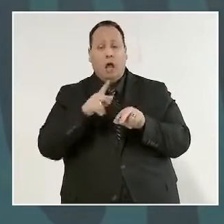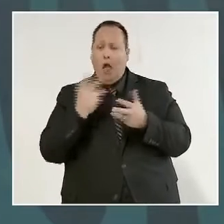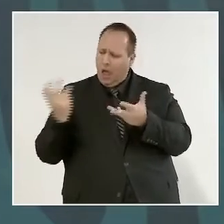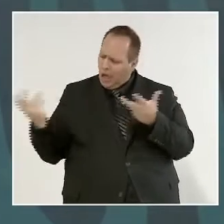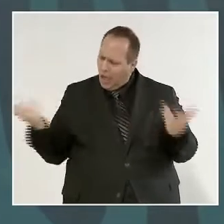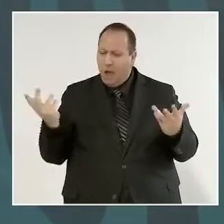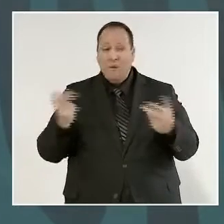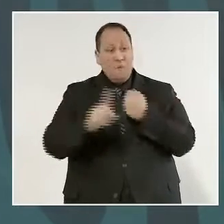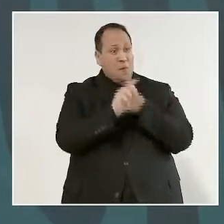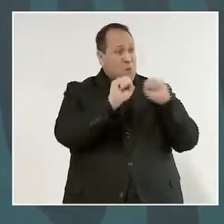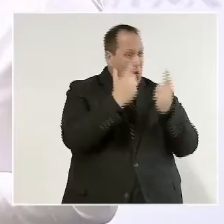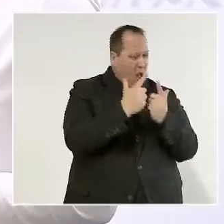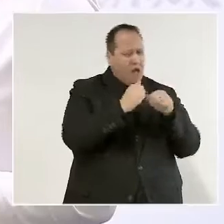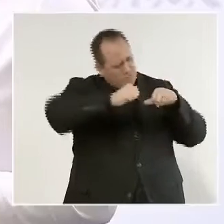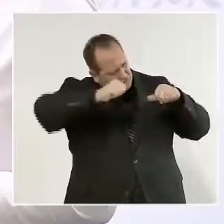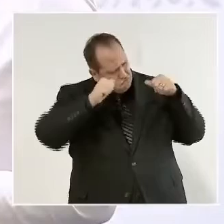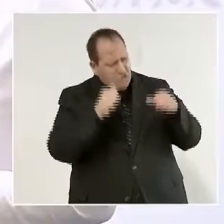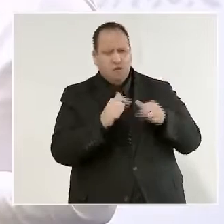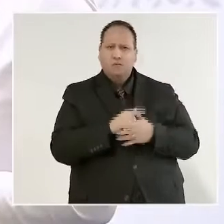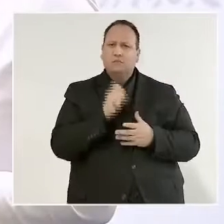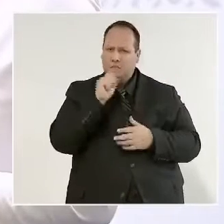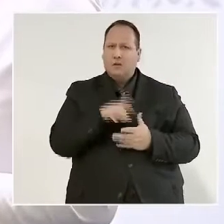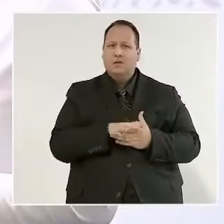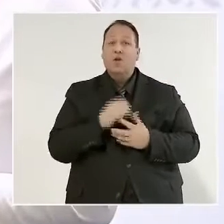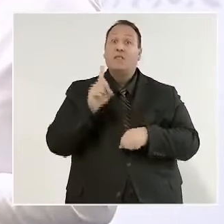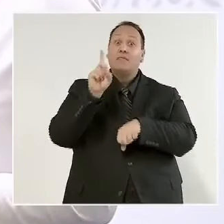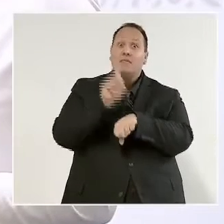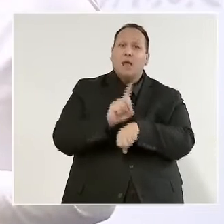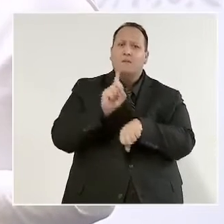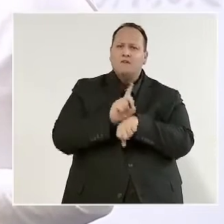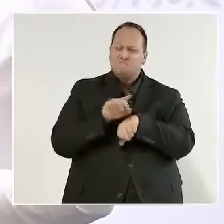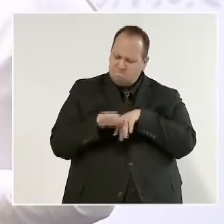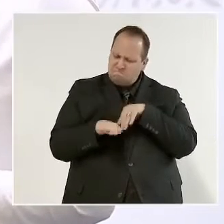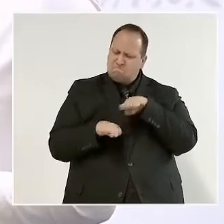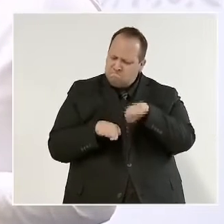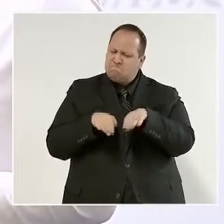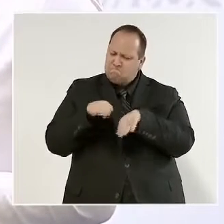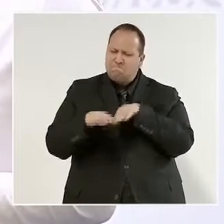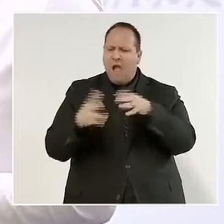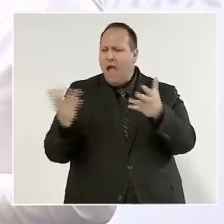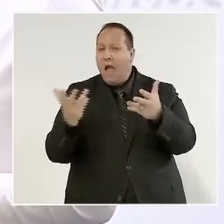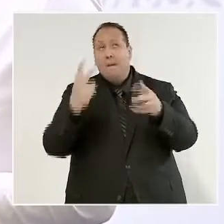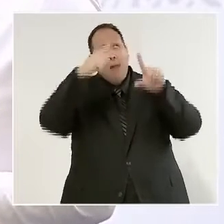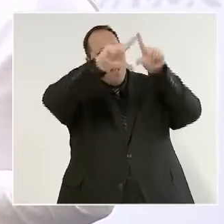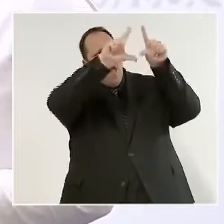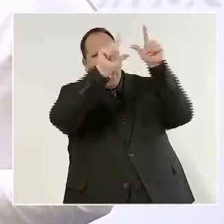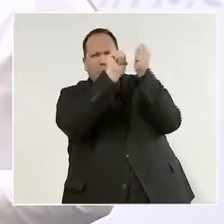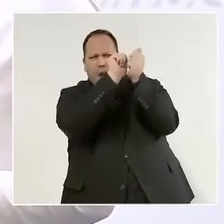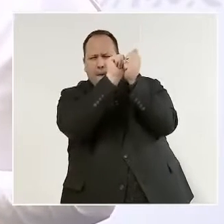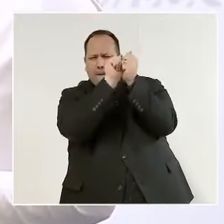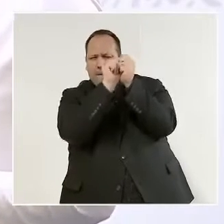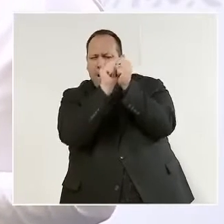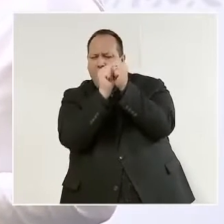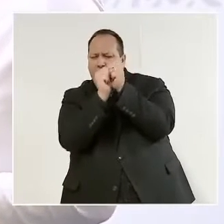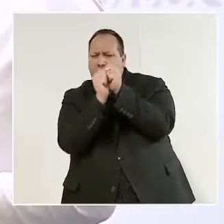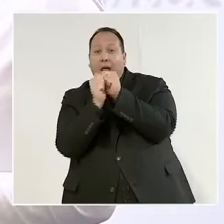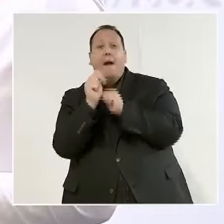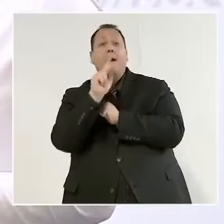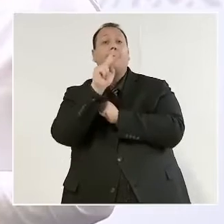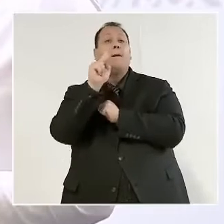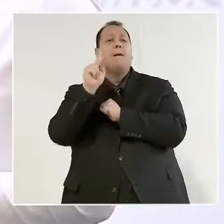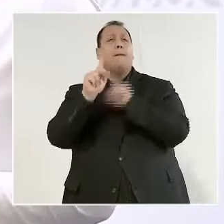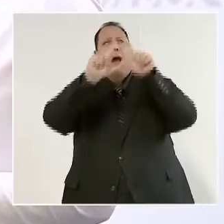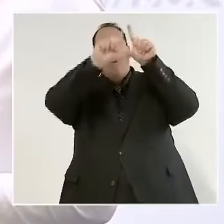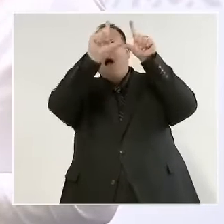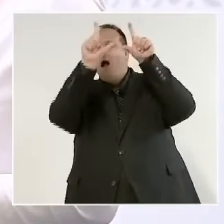los problemas sociales. Todos los días seguimos dando pasos para transformar a México en un país